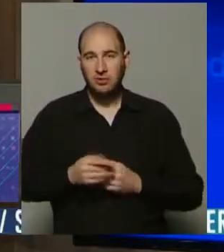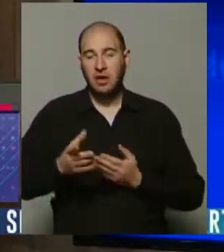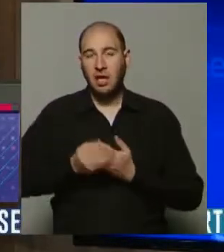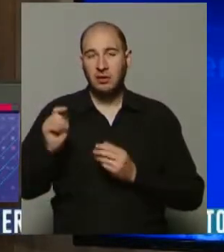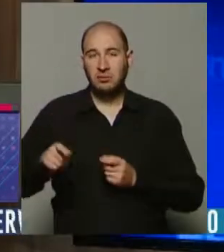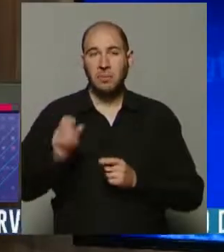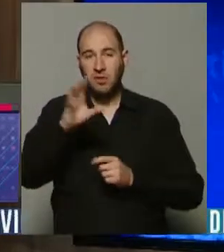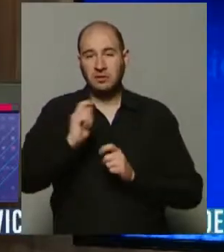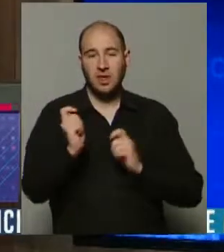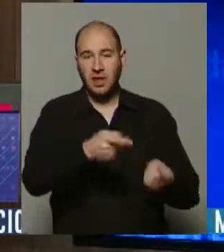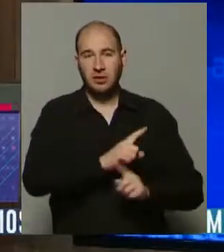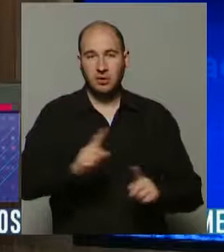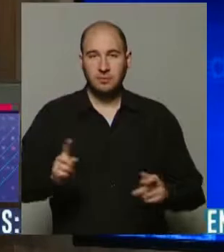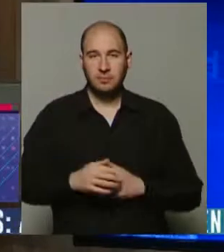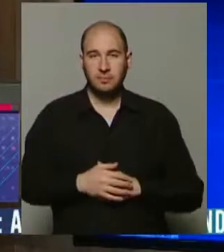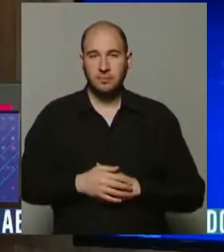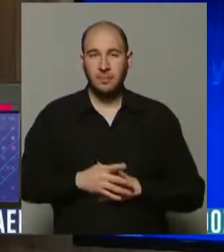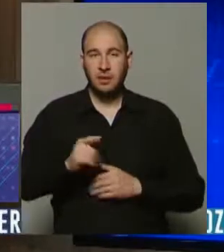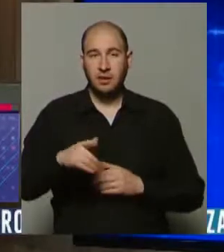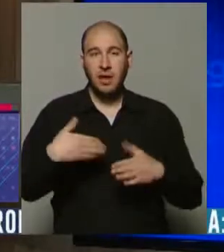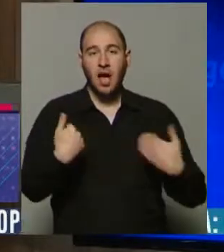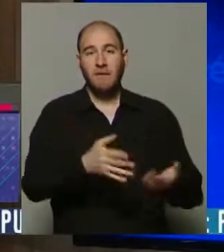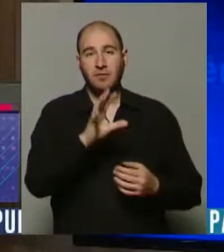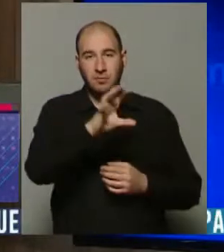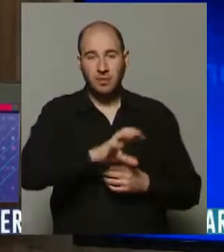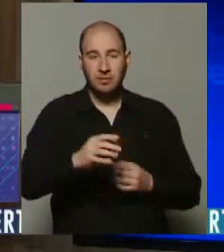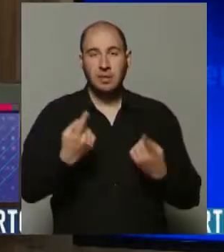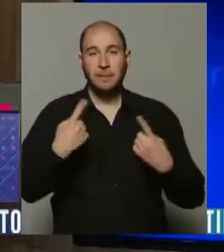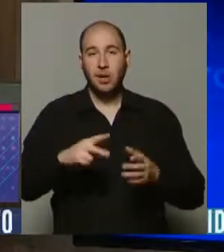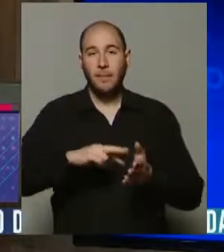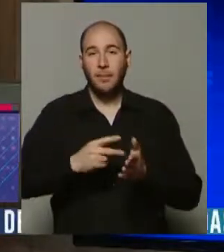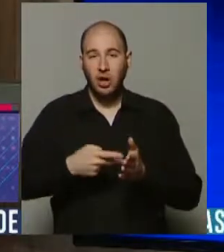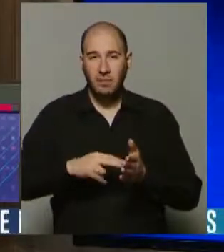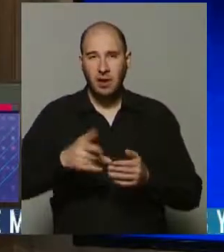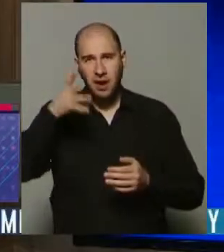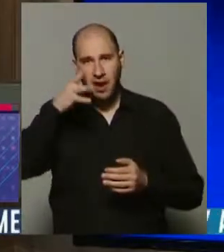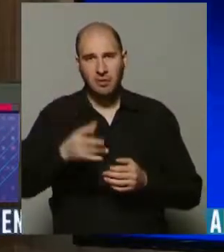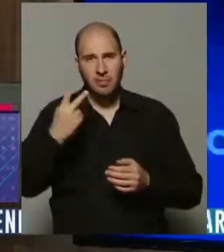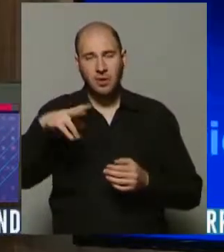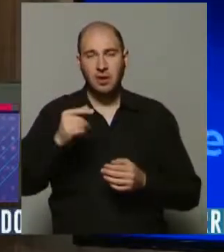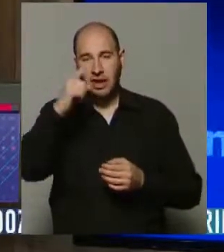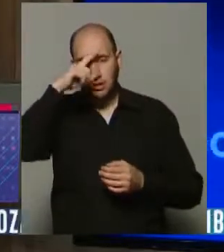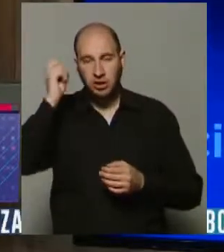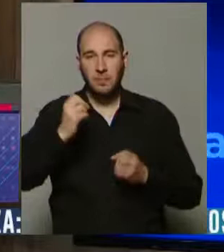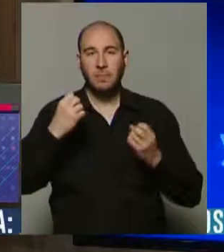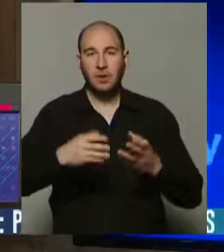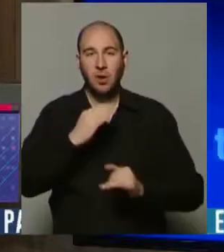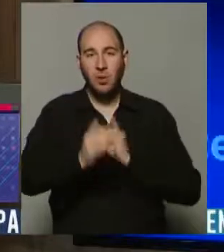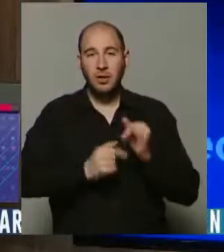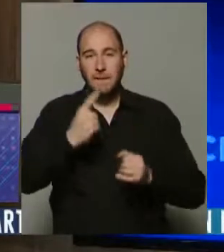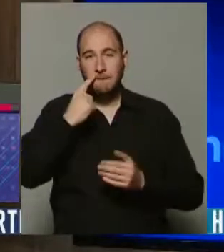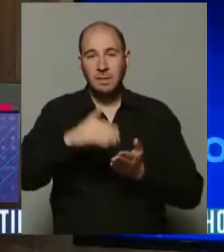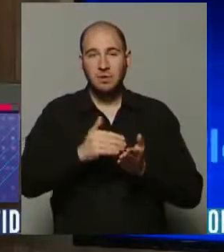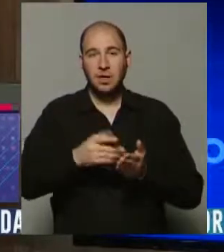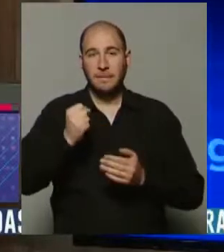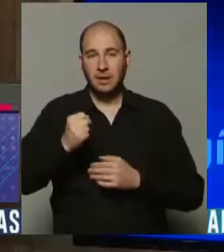ser trasladado a las provincias, con lo cual es un beneficio para las provincias, pero sigue siendo un problema y mucho más grande para la nación porque estamos hablando más de 1.000 millones